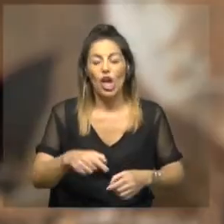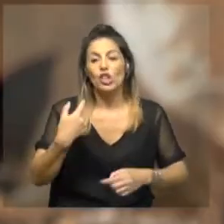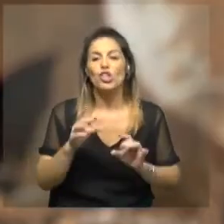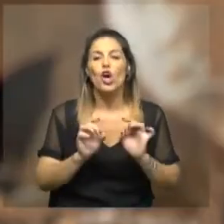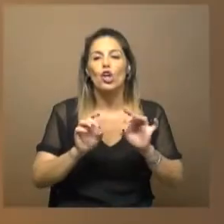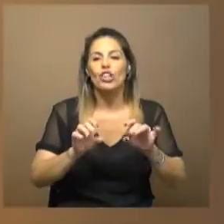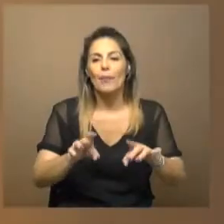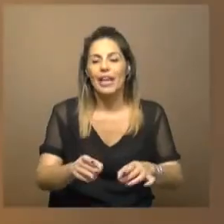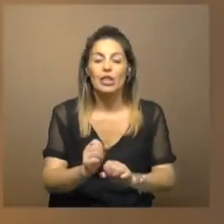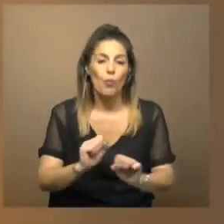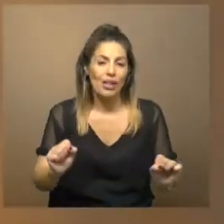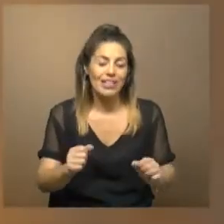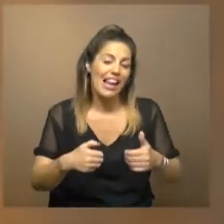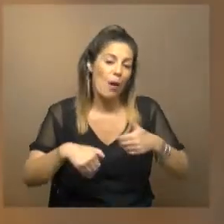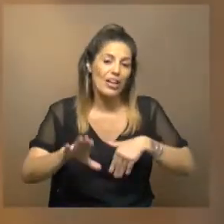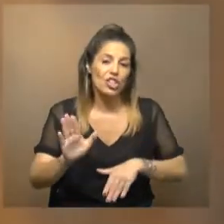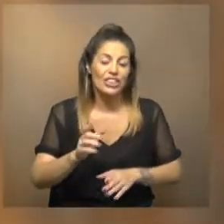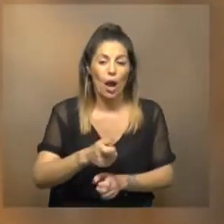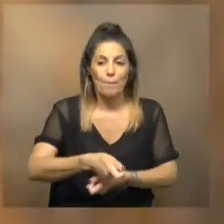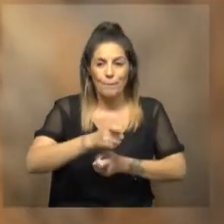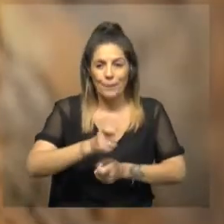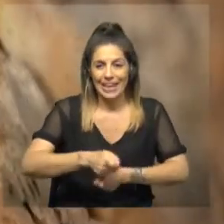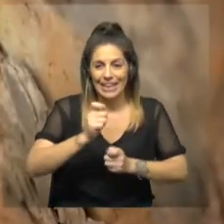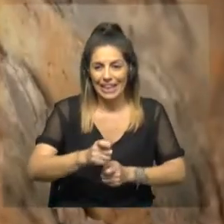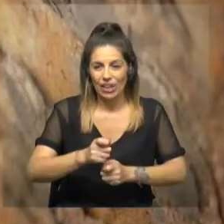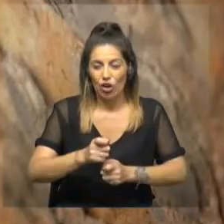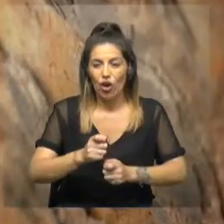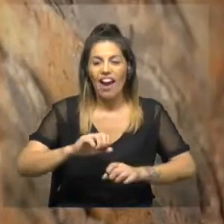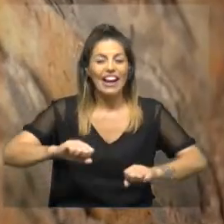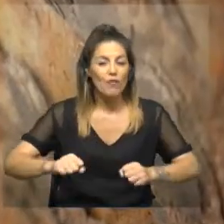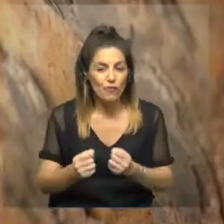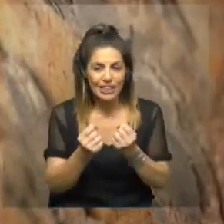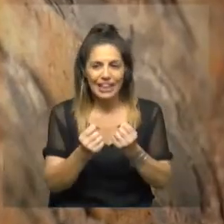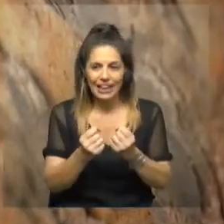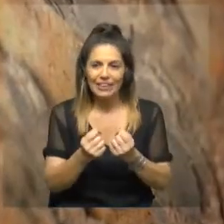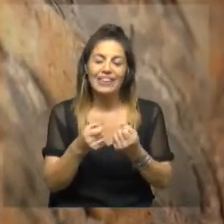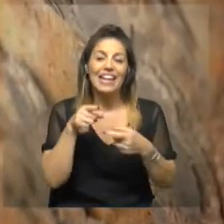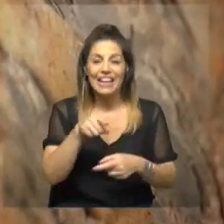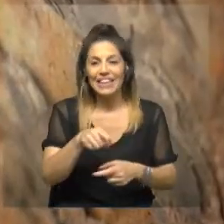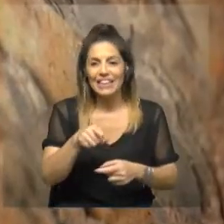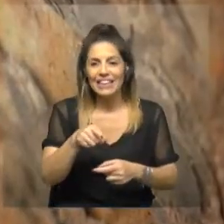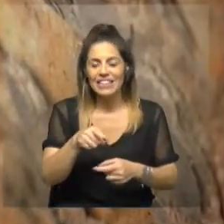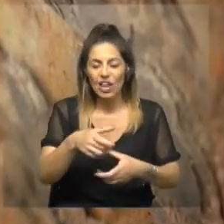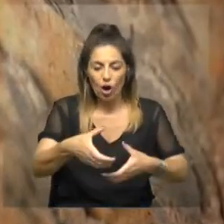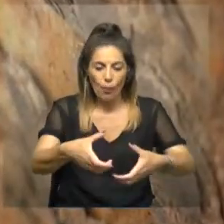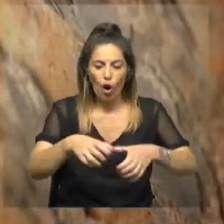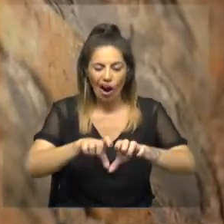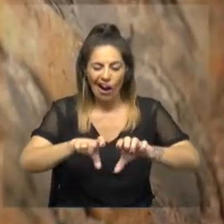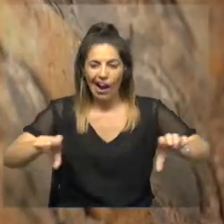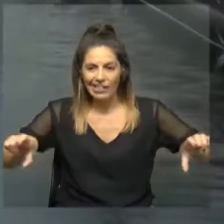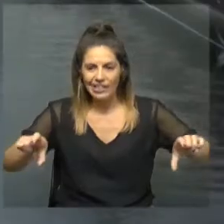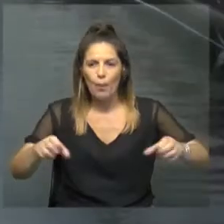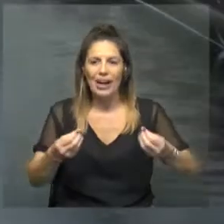contaminantes pueden ser, como son en su mayoría pesqueros, refrigerantes que pueden estar justamente en esas cañerías, ¿verdad?, de